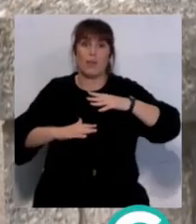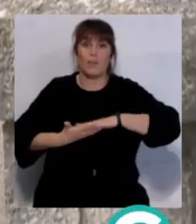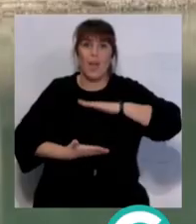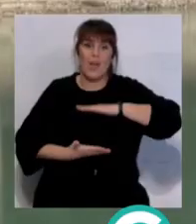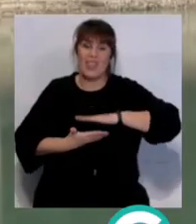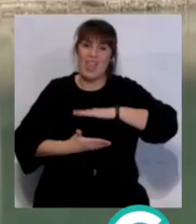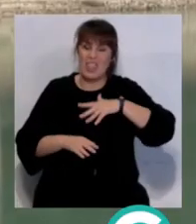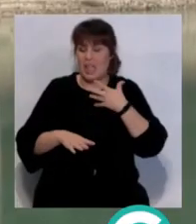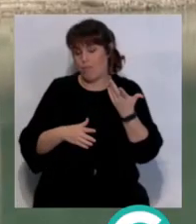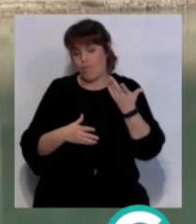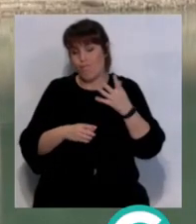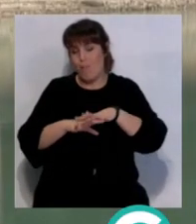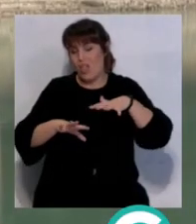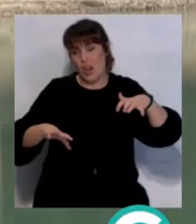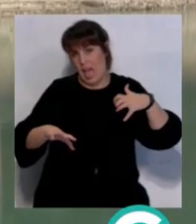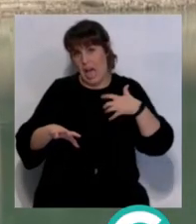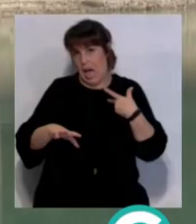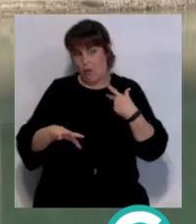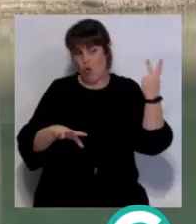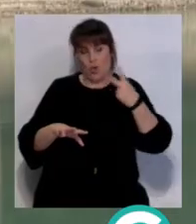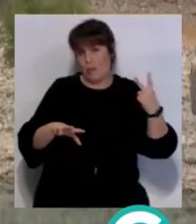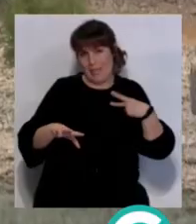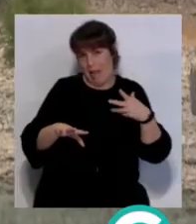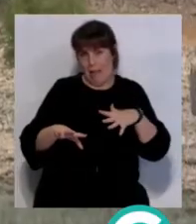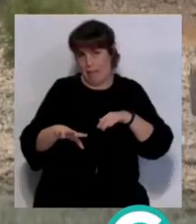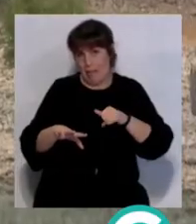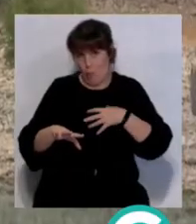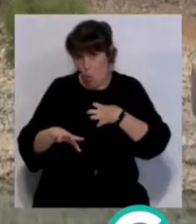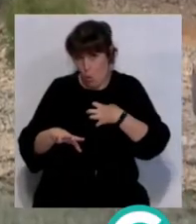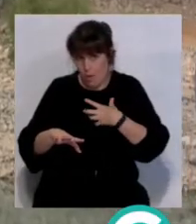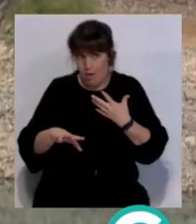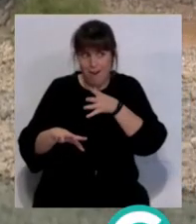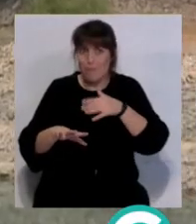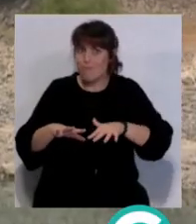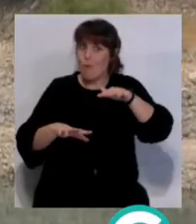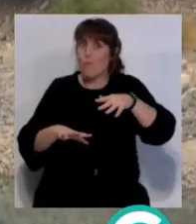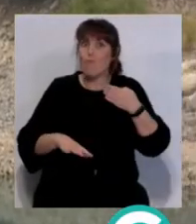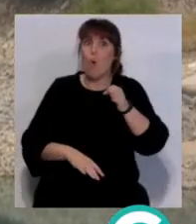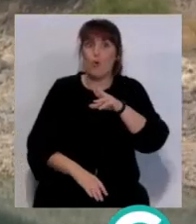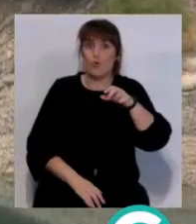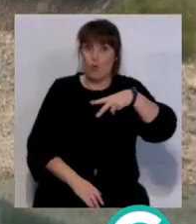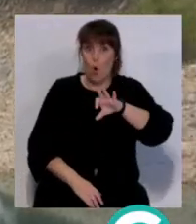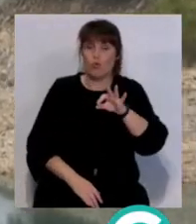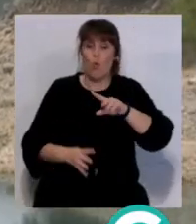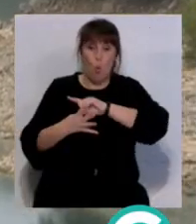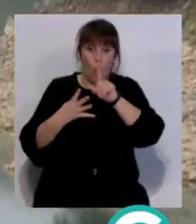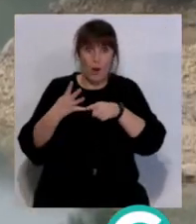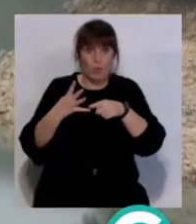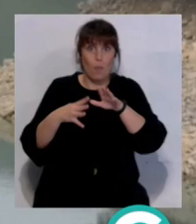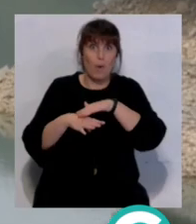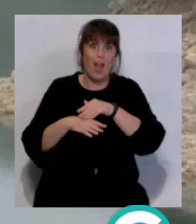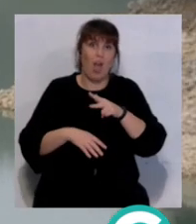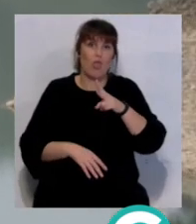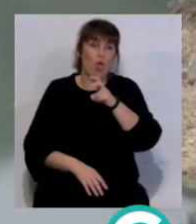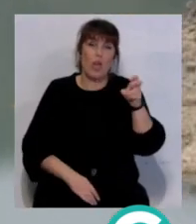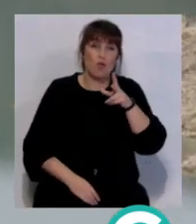a la que la mayoría no llegaba hace dos semanas. El de Bornos, que es el cuarto con capacidad para embalsar más de 200